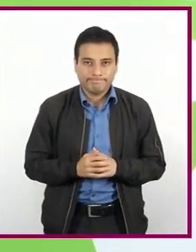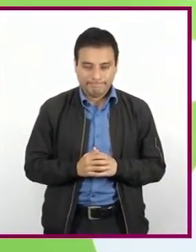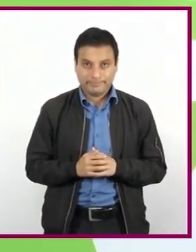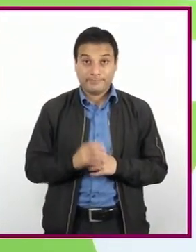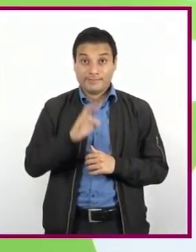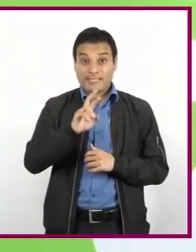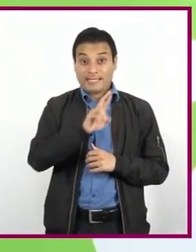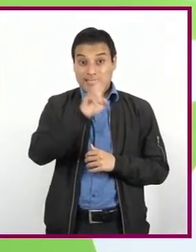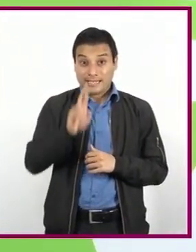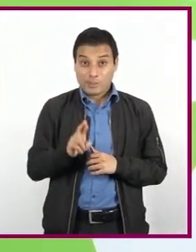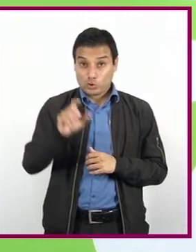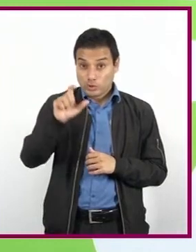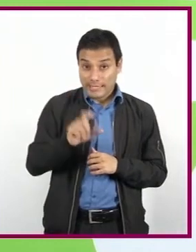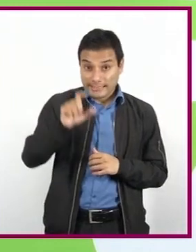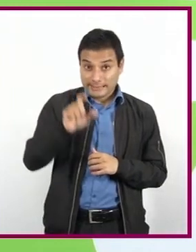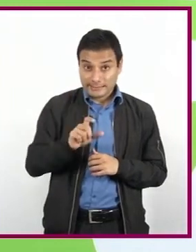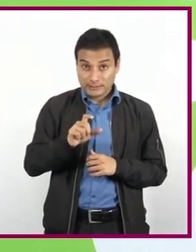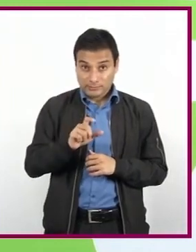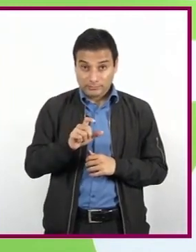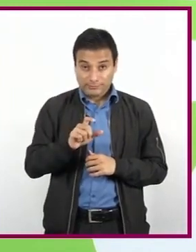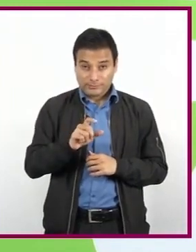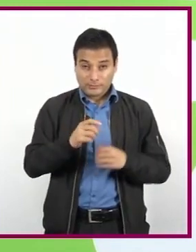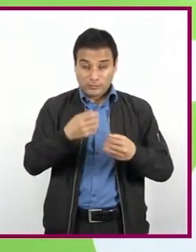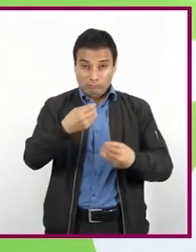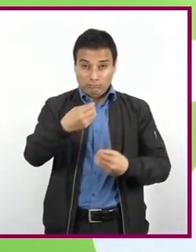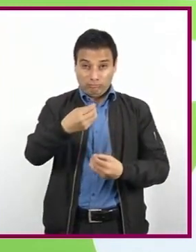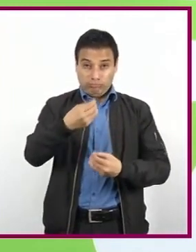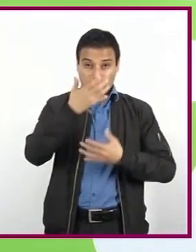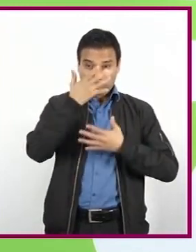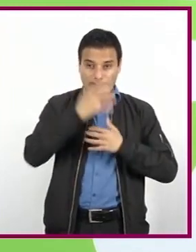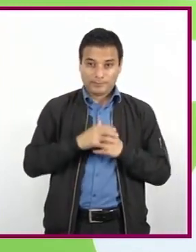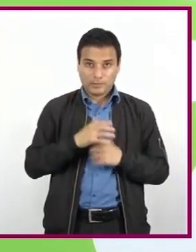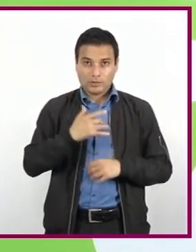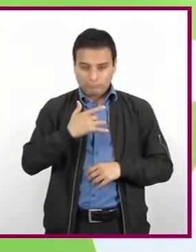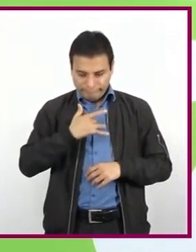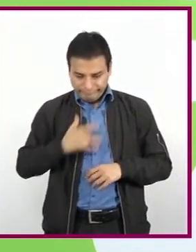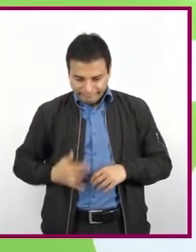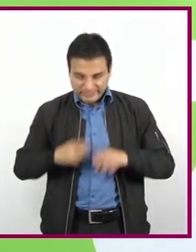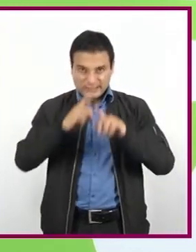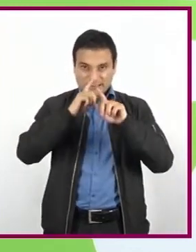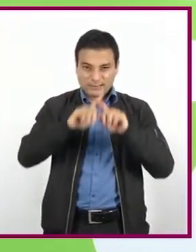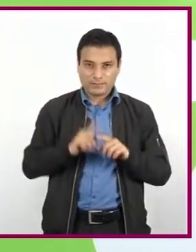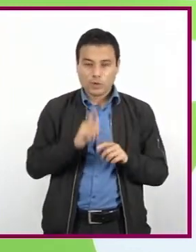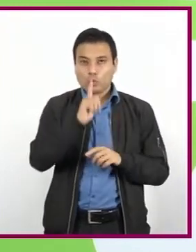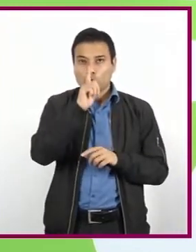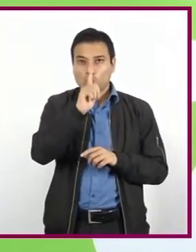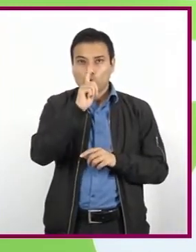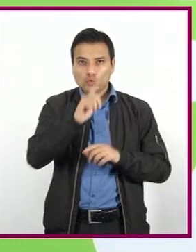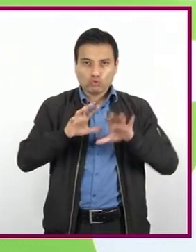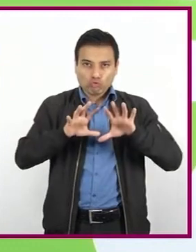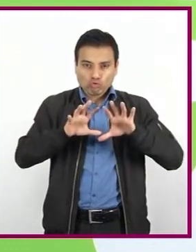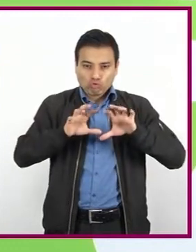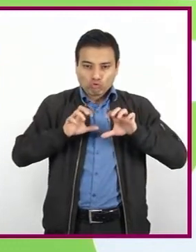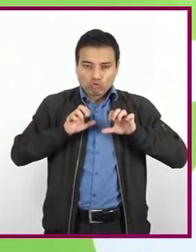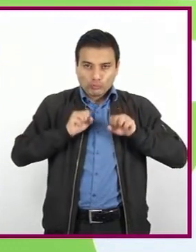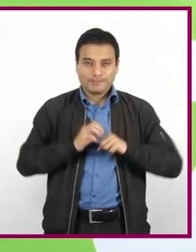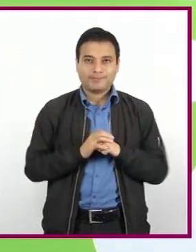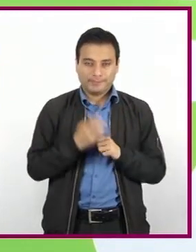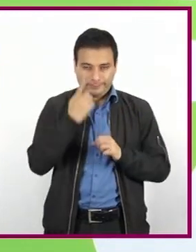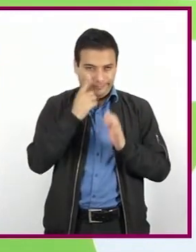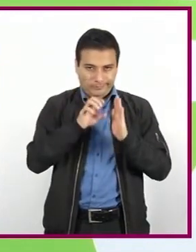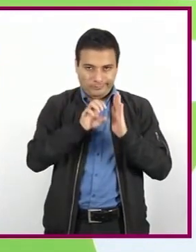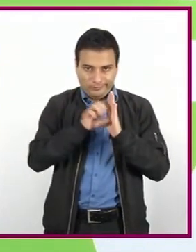X pasan por nuestro cuerpo, los diferentes tejidos absorben distintas cantidades de radiación. Por